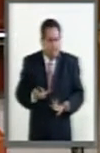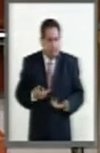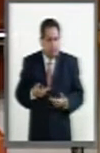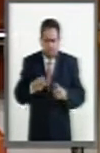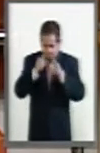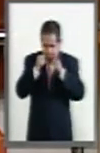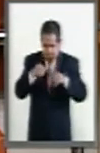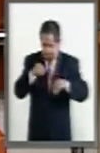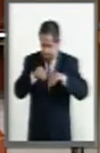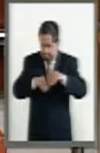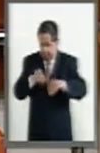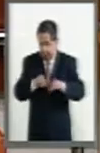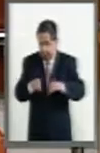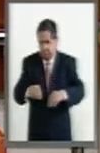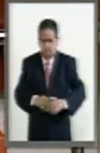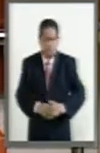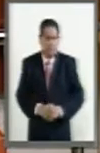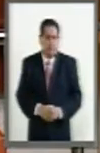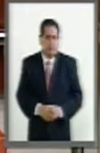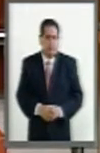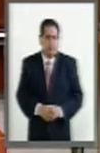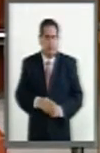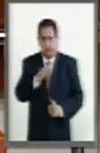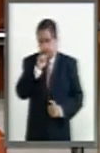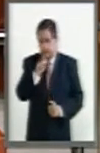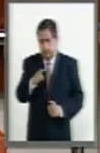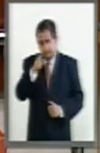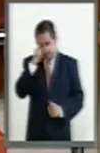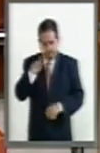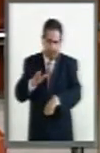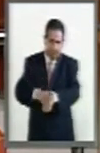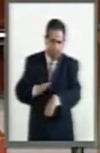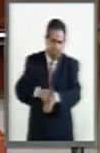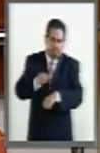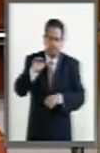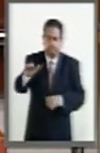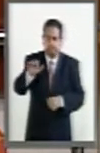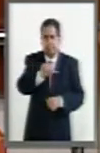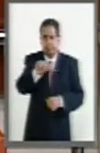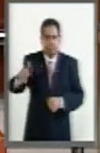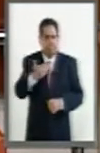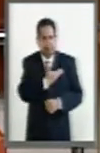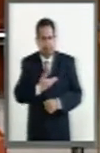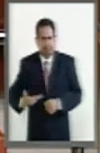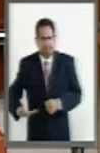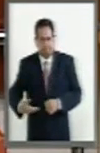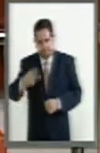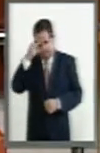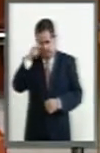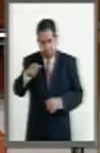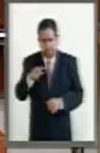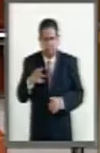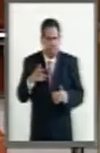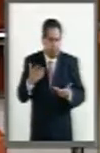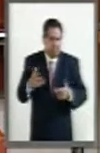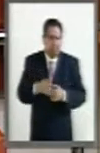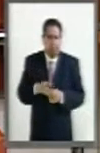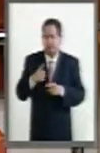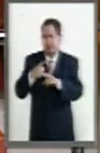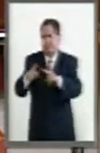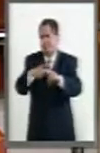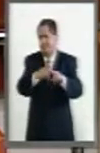existir. Y también, por supuesto, exhortar al presidente de la República a